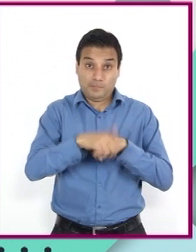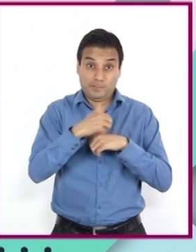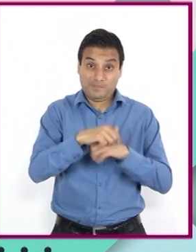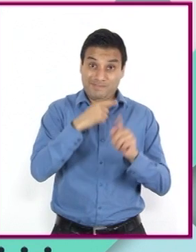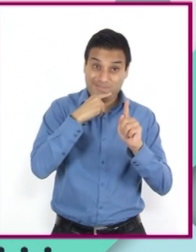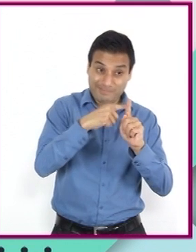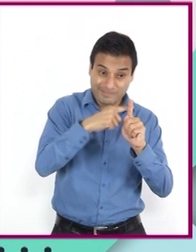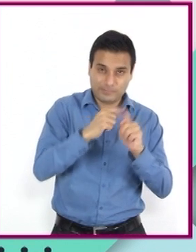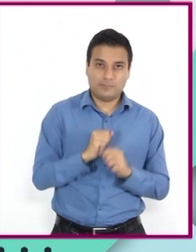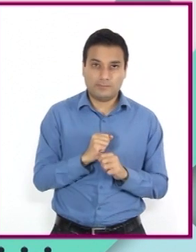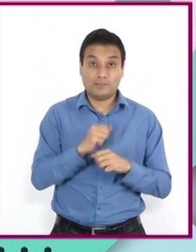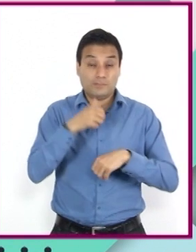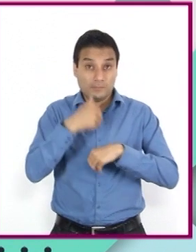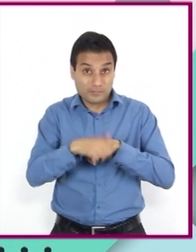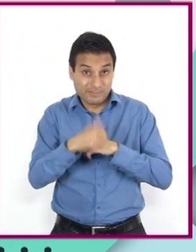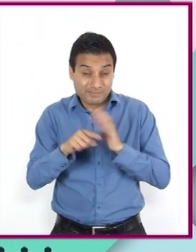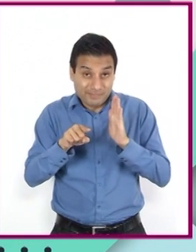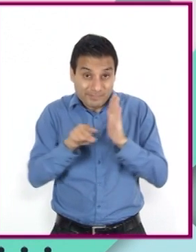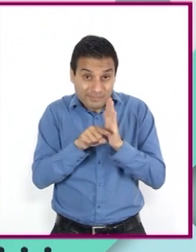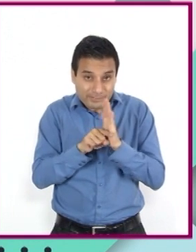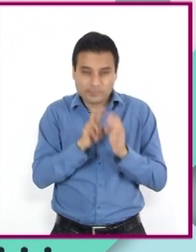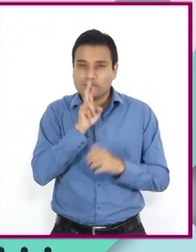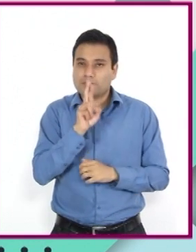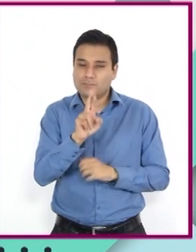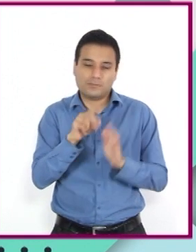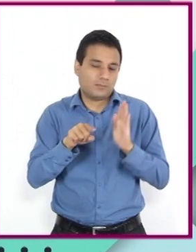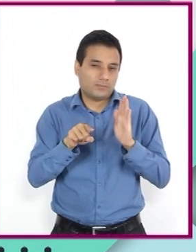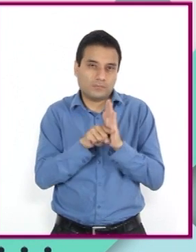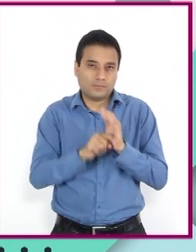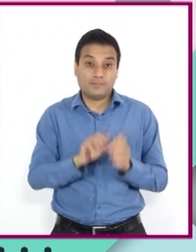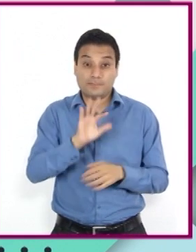otro negativo es negativo. Así,